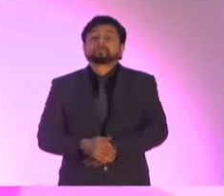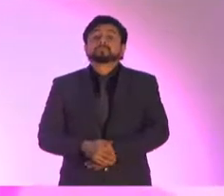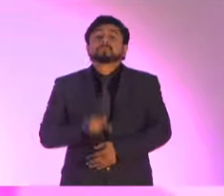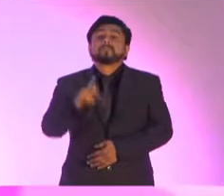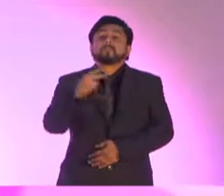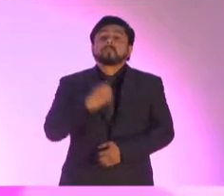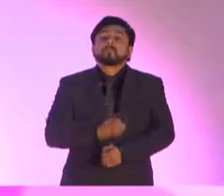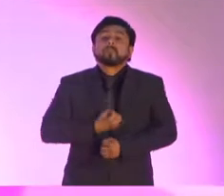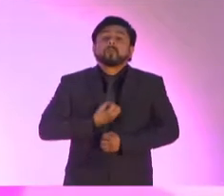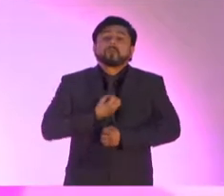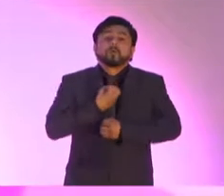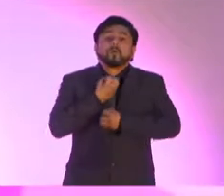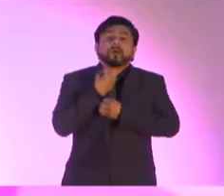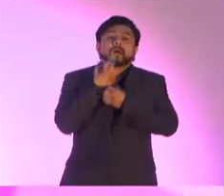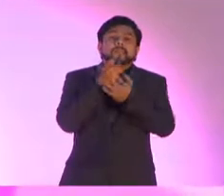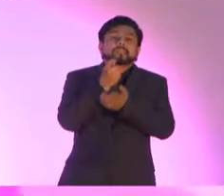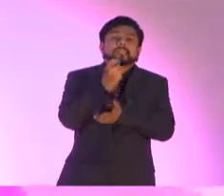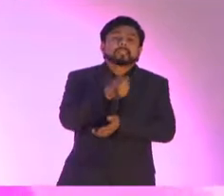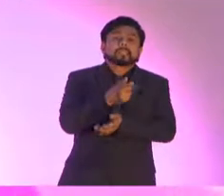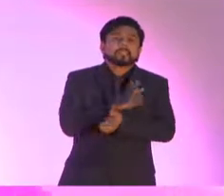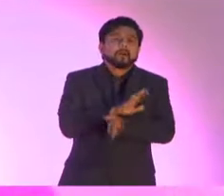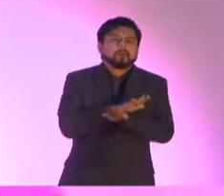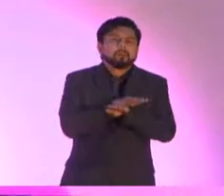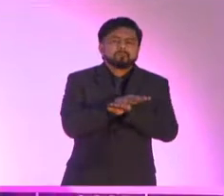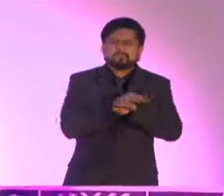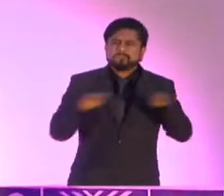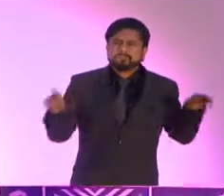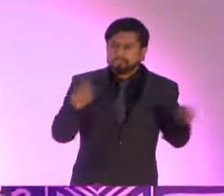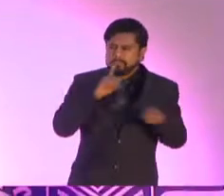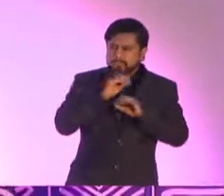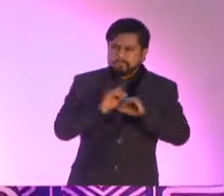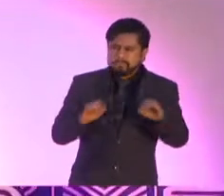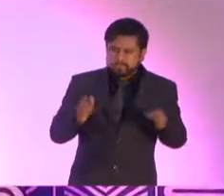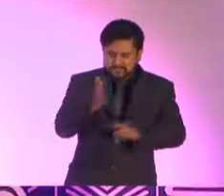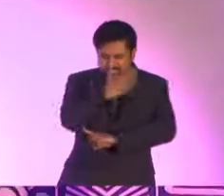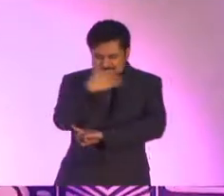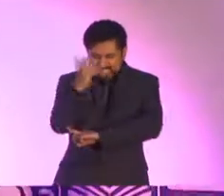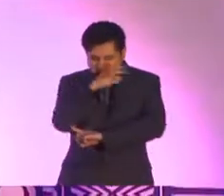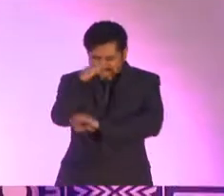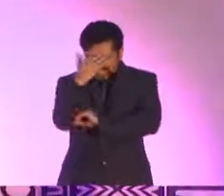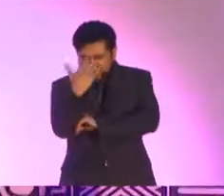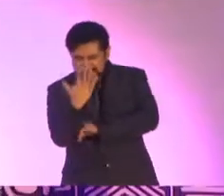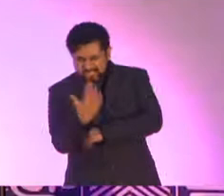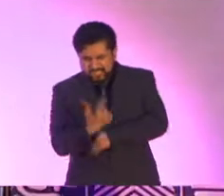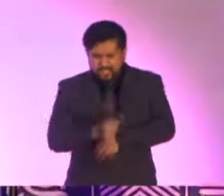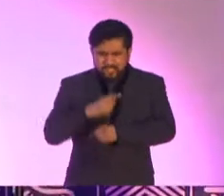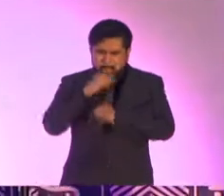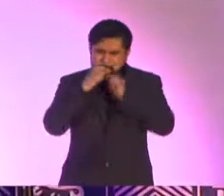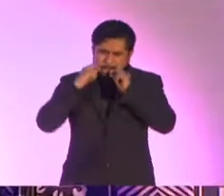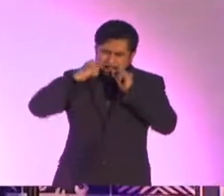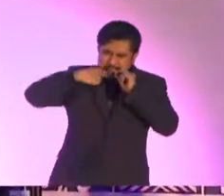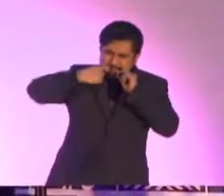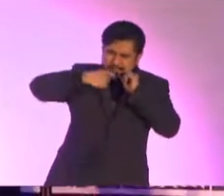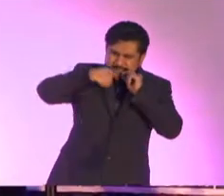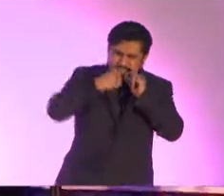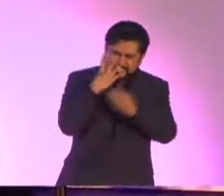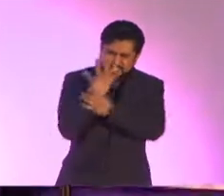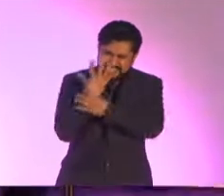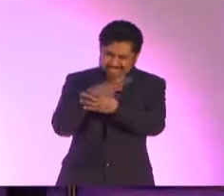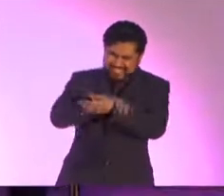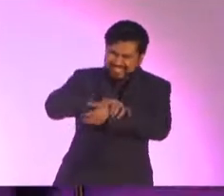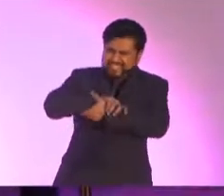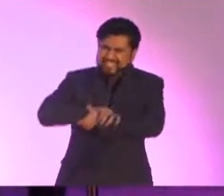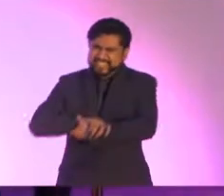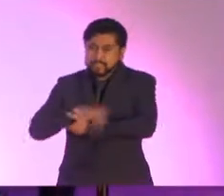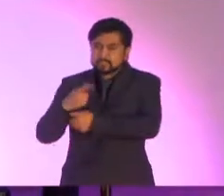El poeta está extinto. Ha tirado la bandera, optó por coserse la boca, atarse las manos, quedar pendiendo de